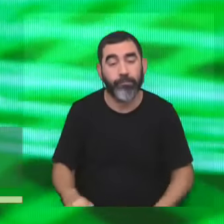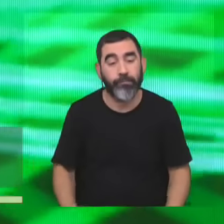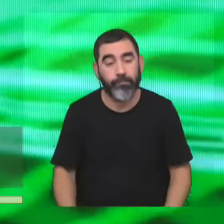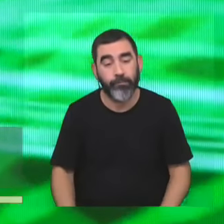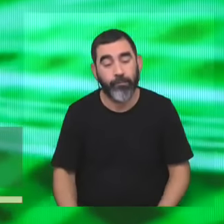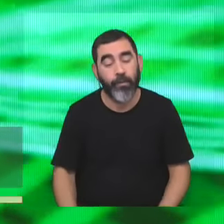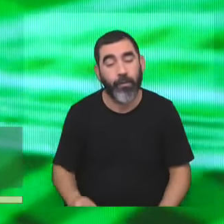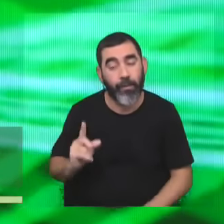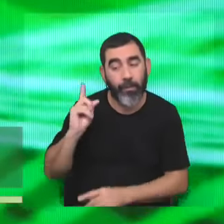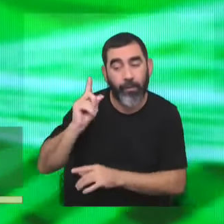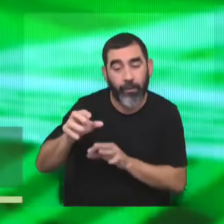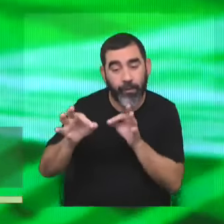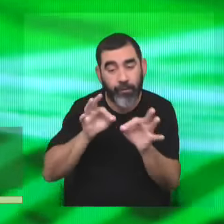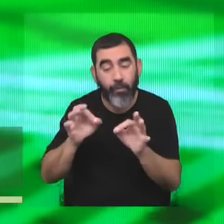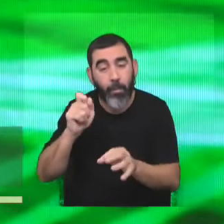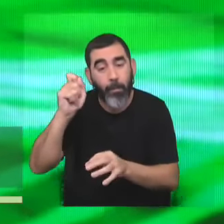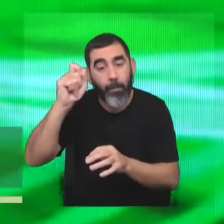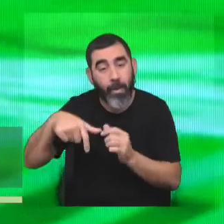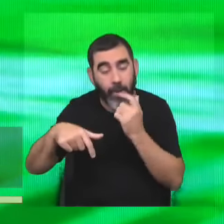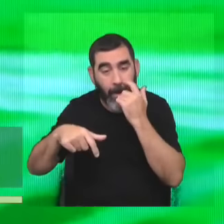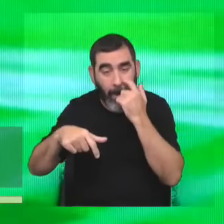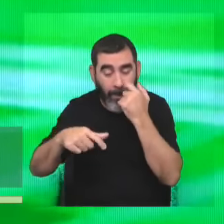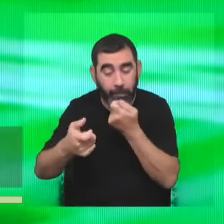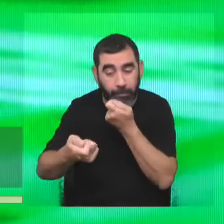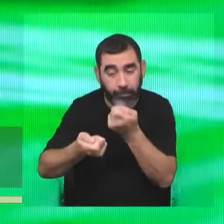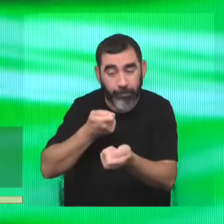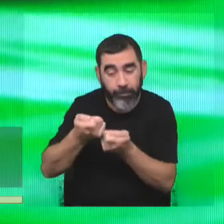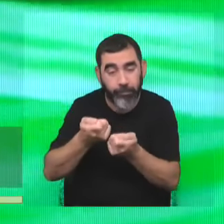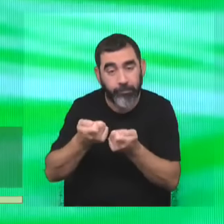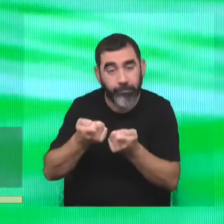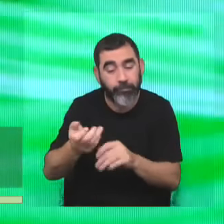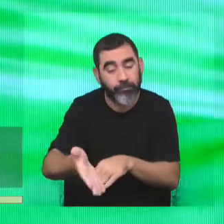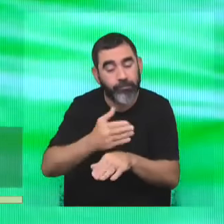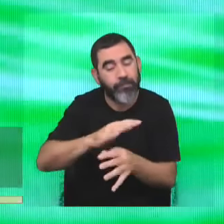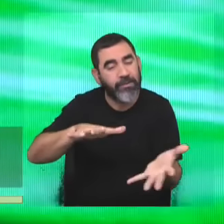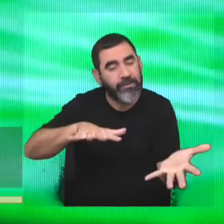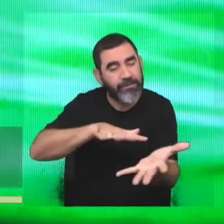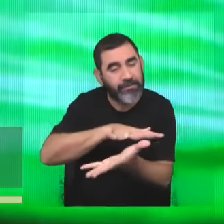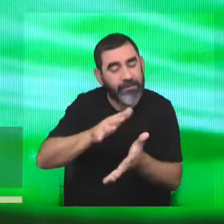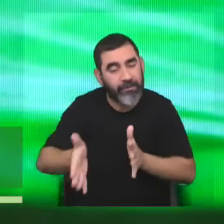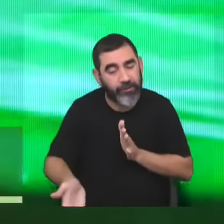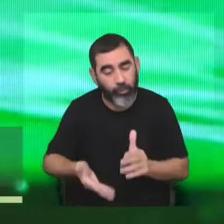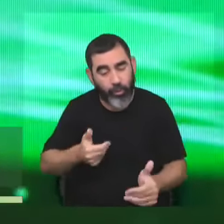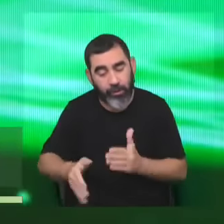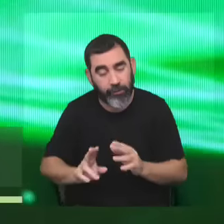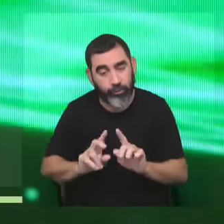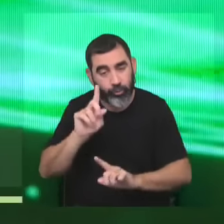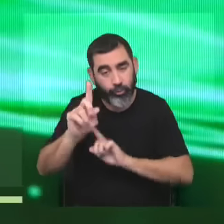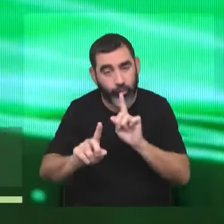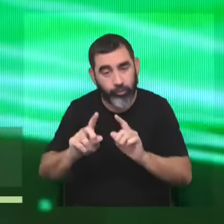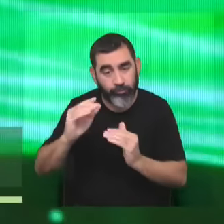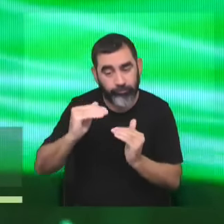crear un plan un plan que nos permitiera construir primero un diagnóstico de la situación de género en la universidad las